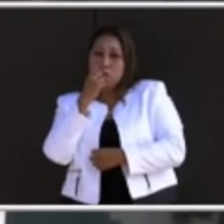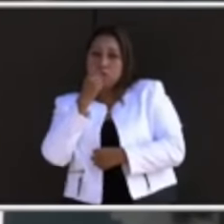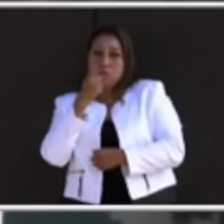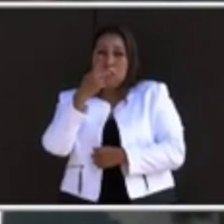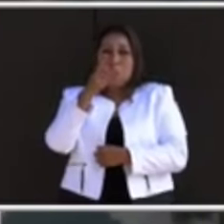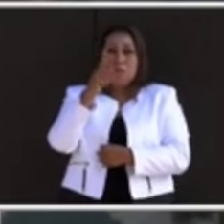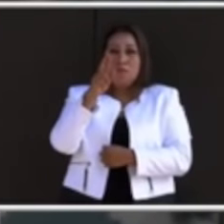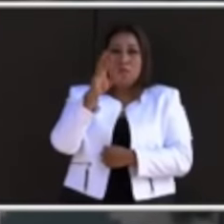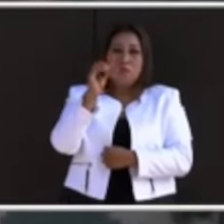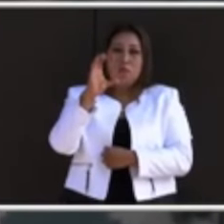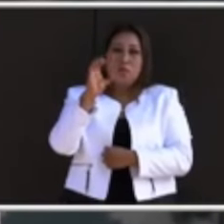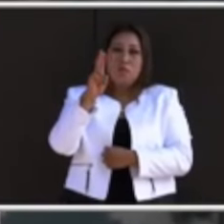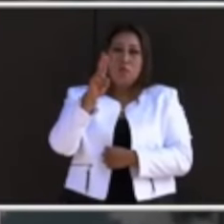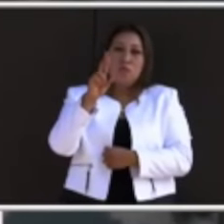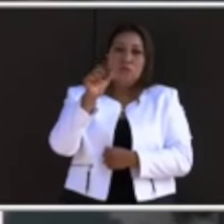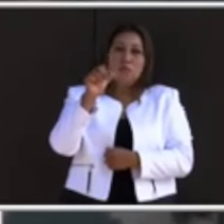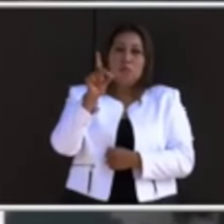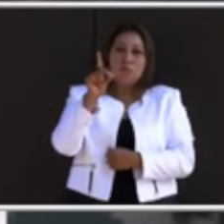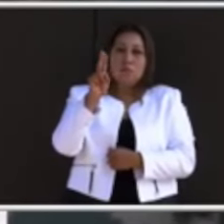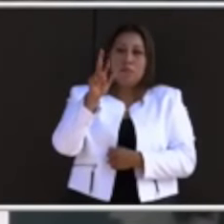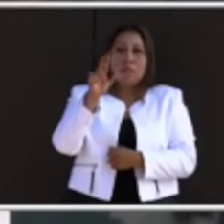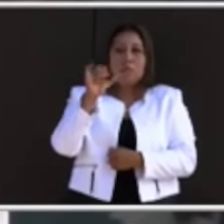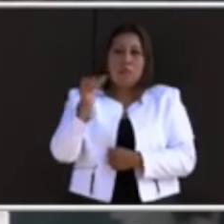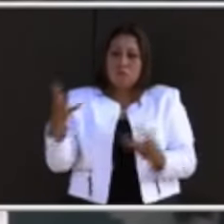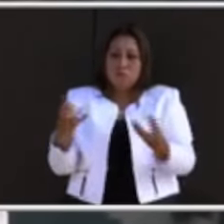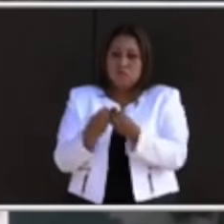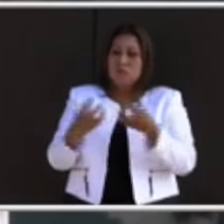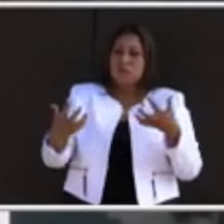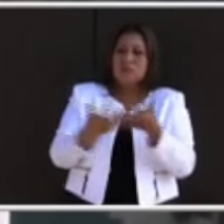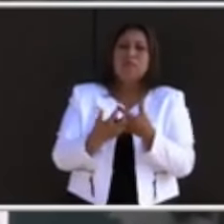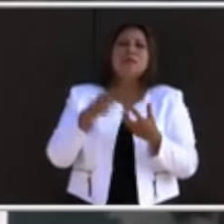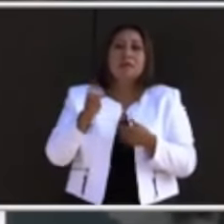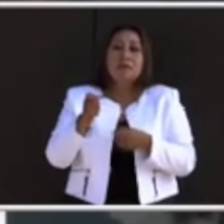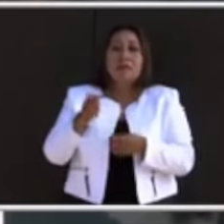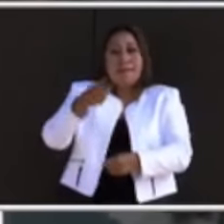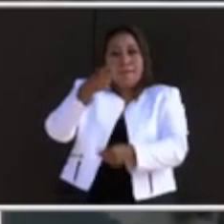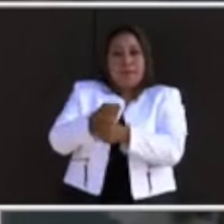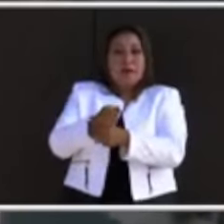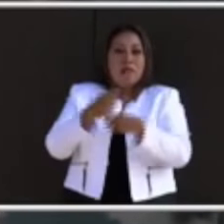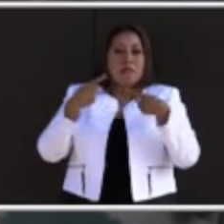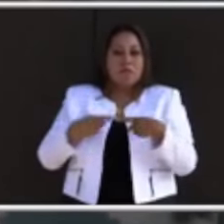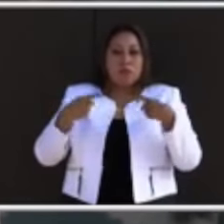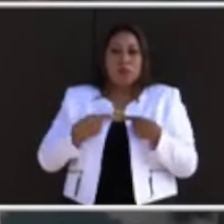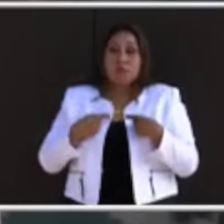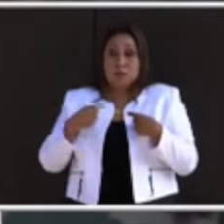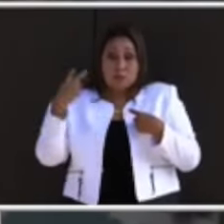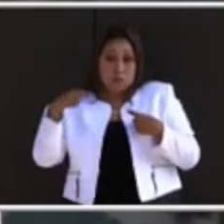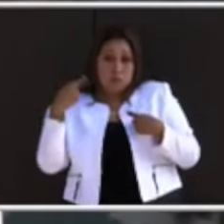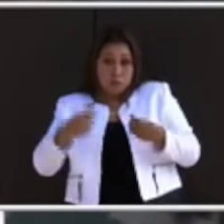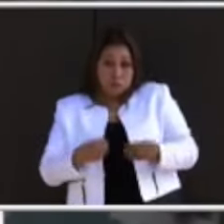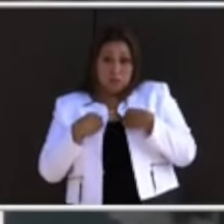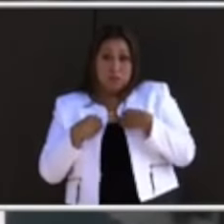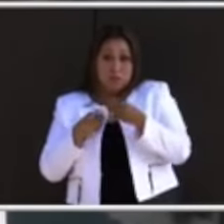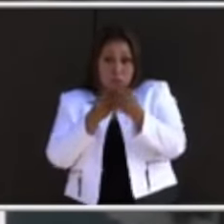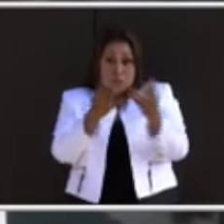logramos cumplir un primer paso del gran compromiso que hicimos: recuperar para los veracruzanos el dinero